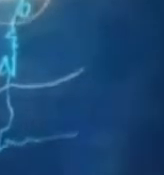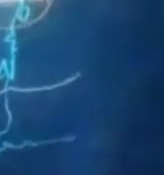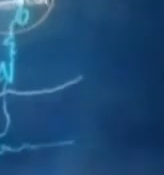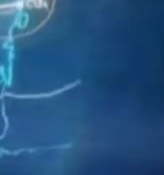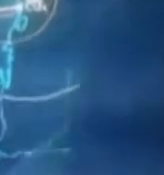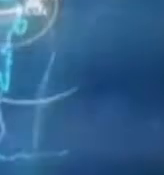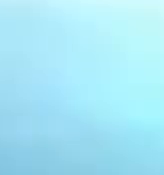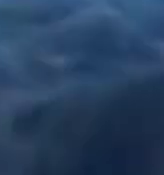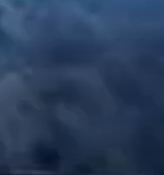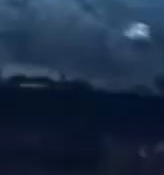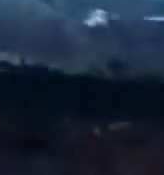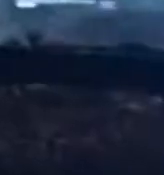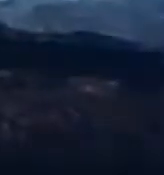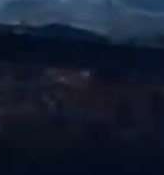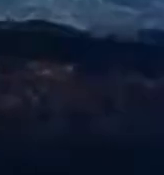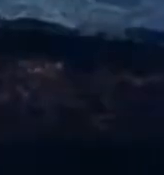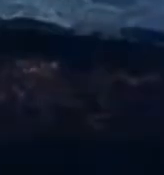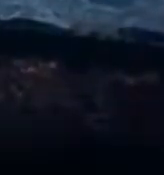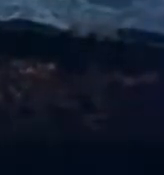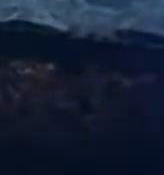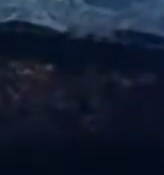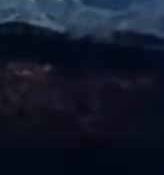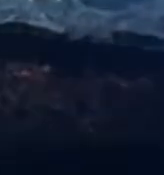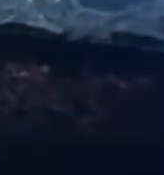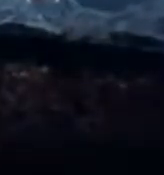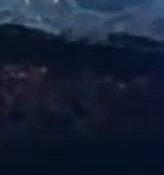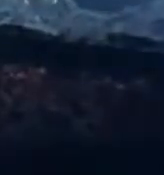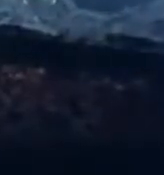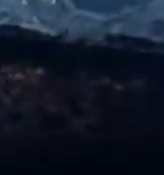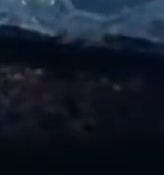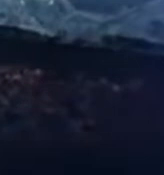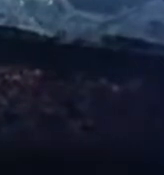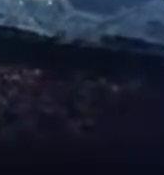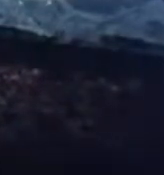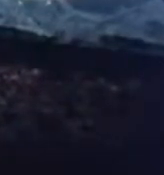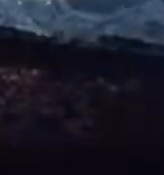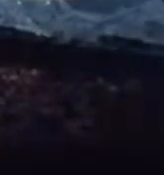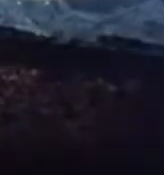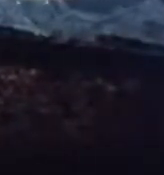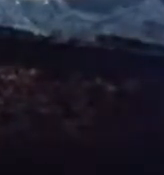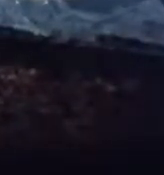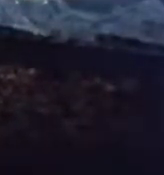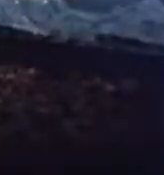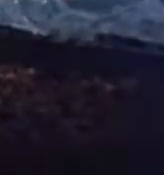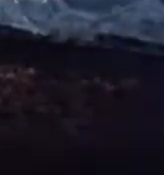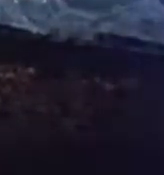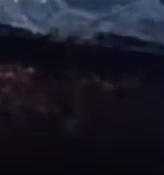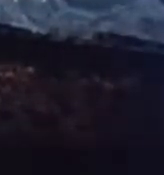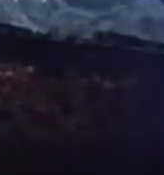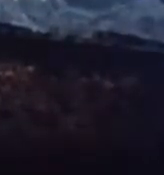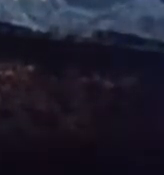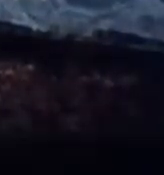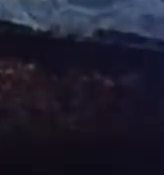Estos sistemas tienen algunas limitantes, como son el alcance de señal en montañas o la definición de procedimientos en